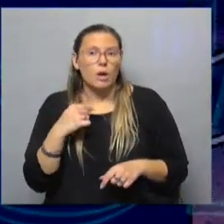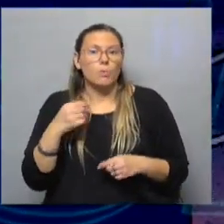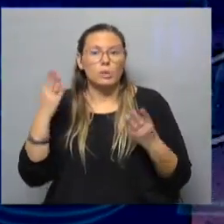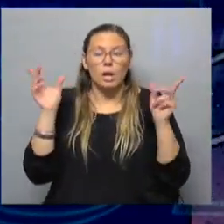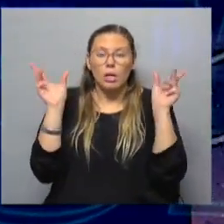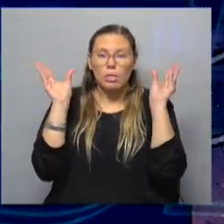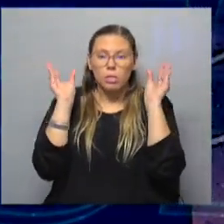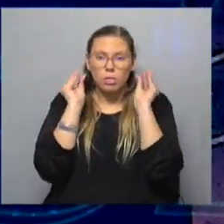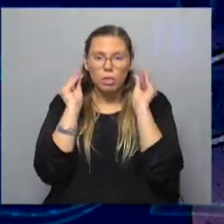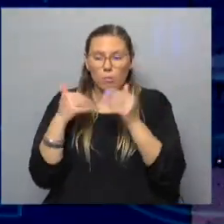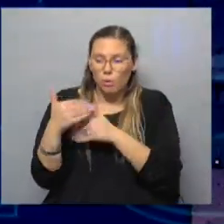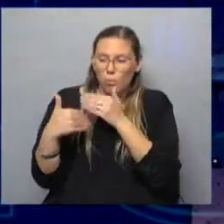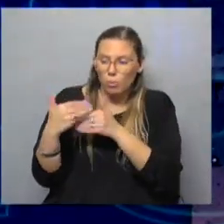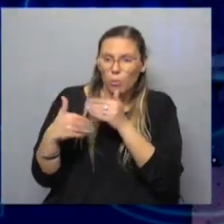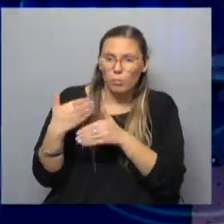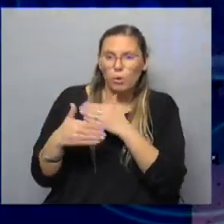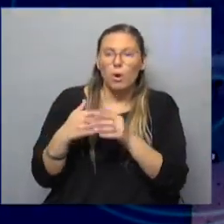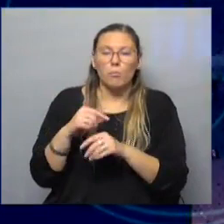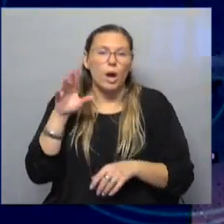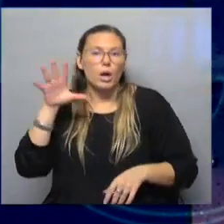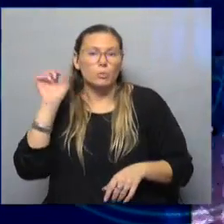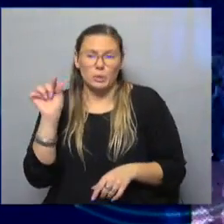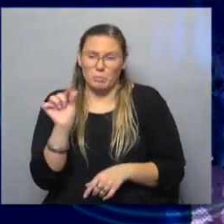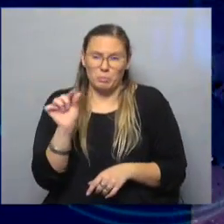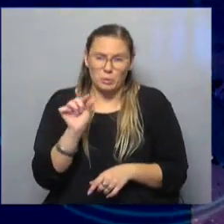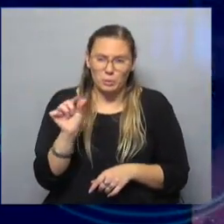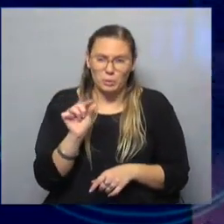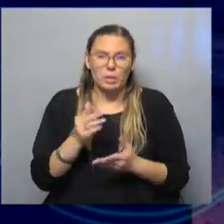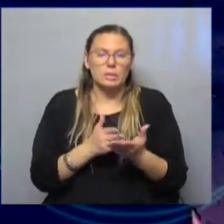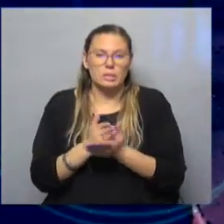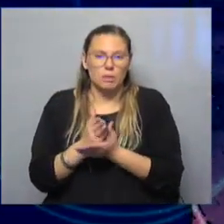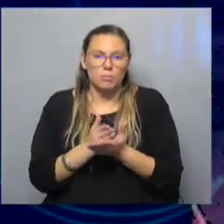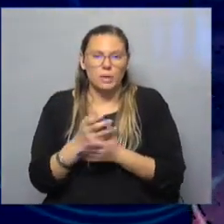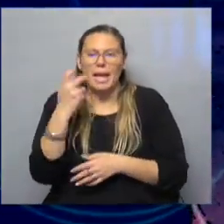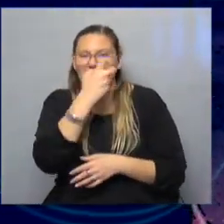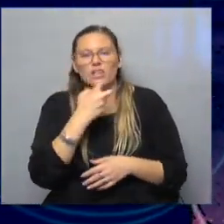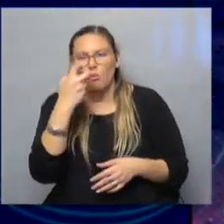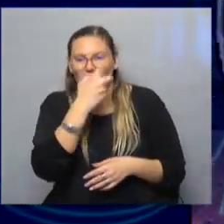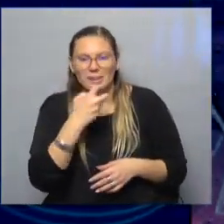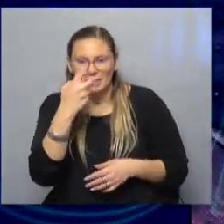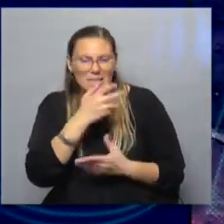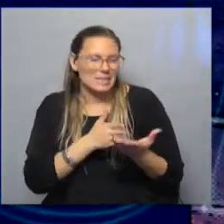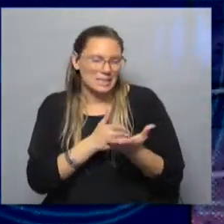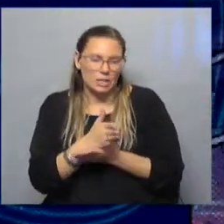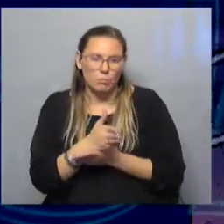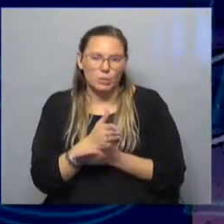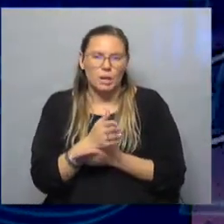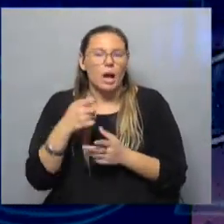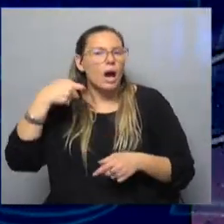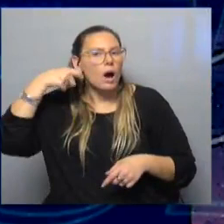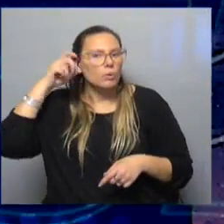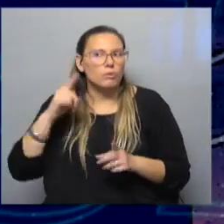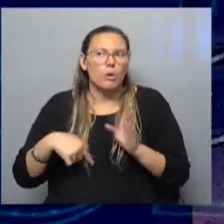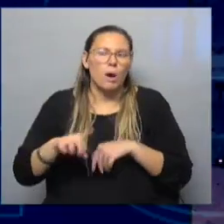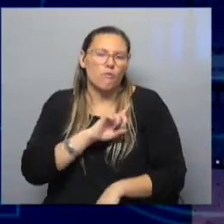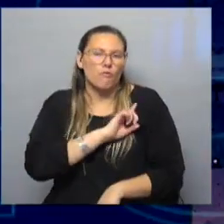pérdida progresiva pasé de escuchar poco, siempre me apoyó muchísimo en la lectura labial, cada vez usaba audífonos más potentes